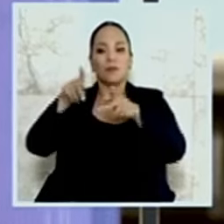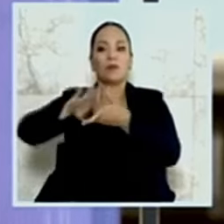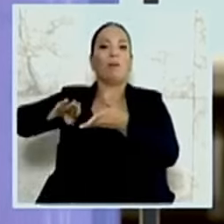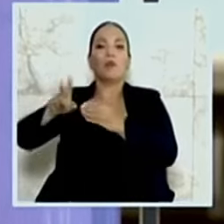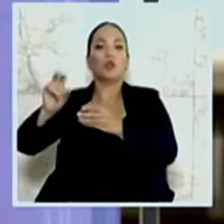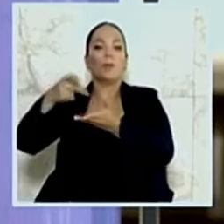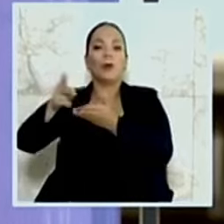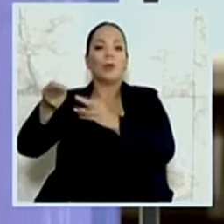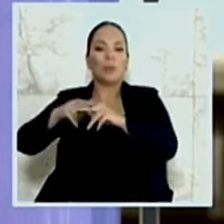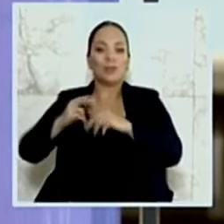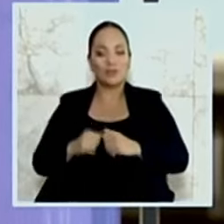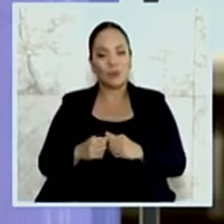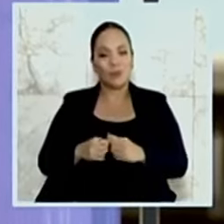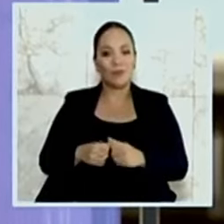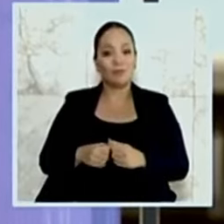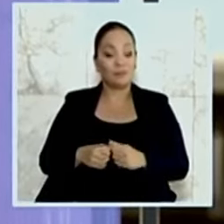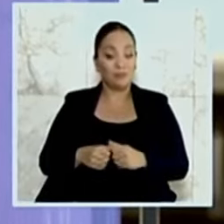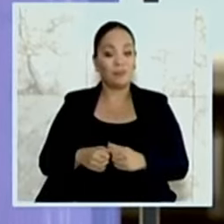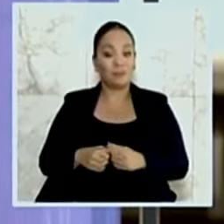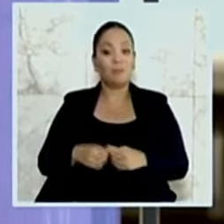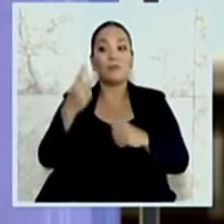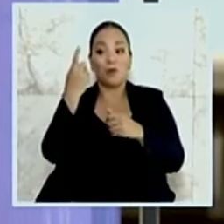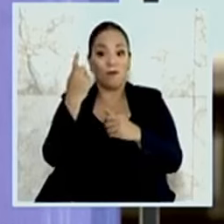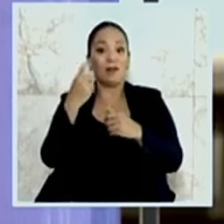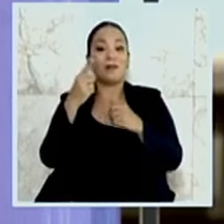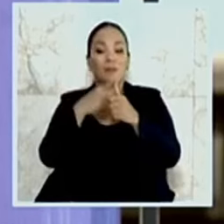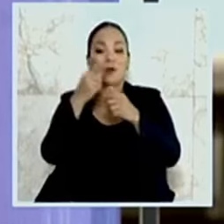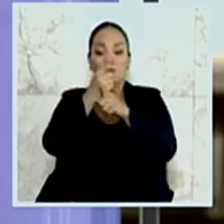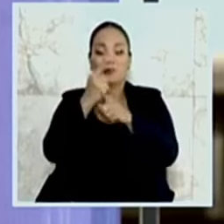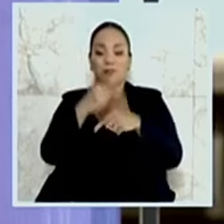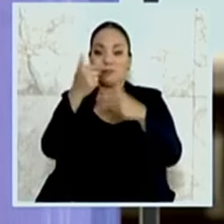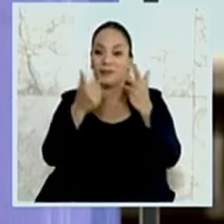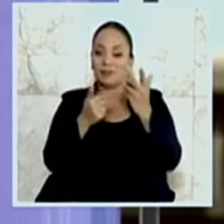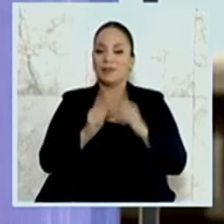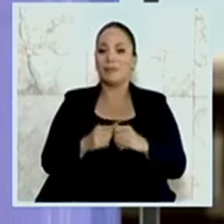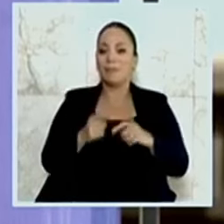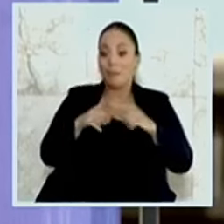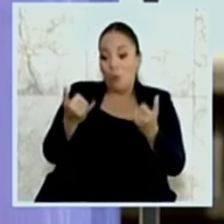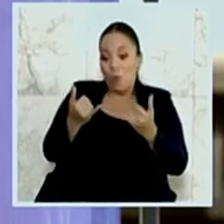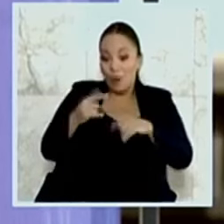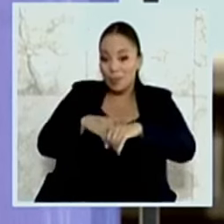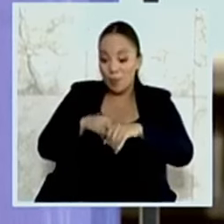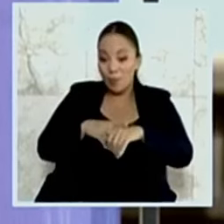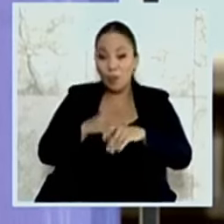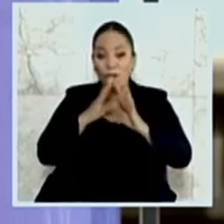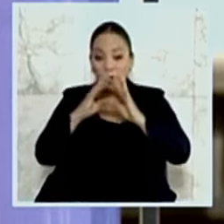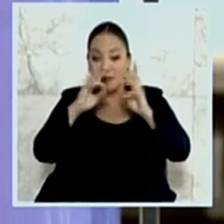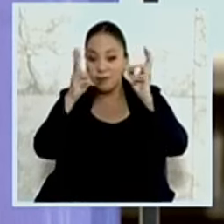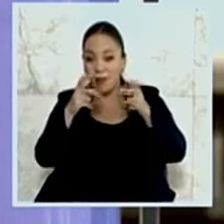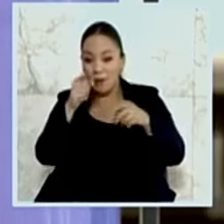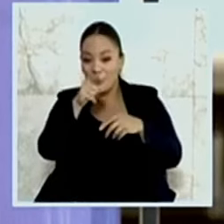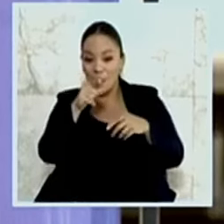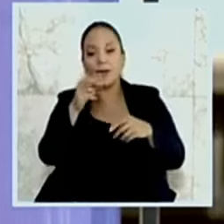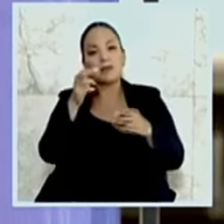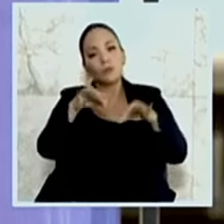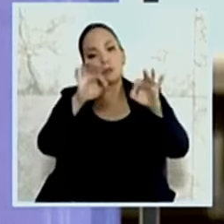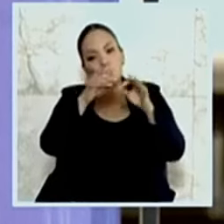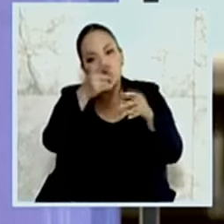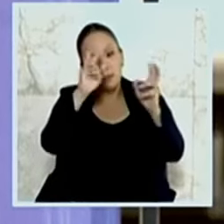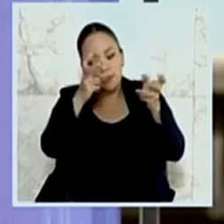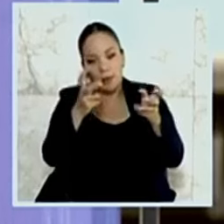Fiscalía otra vez. Tienen 11.000 millones de razones para entrarle a ese caso. ¿Ah? Entonces, ahí sí vamos a